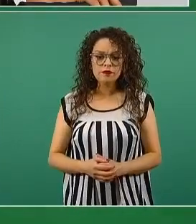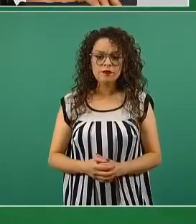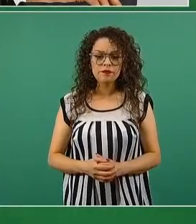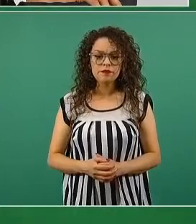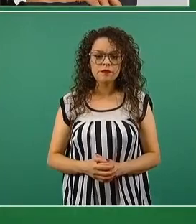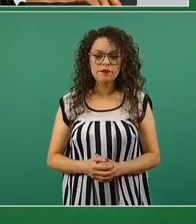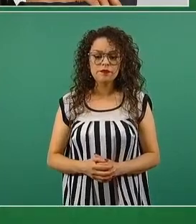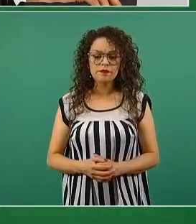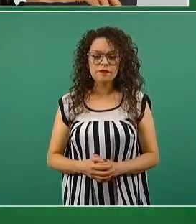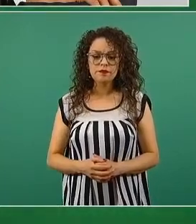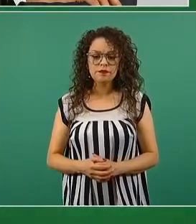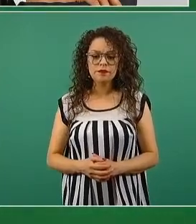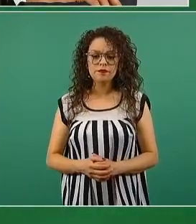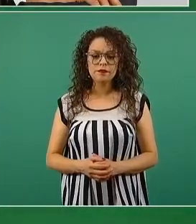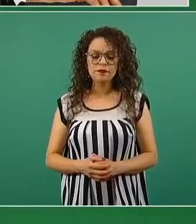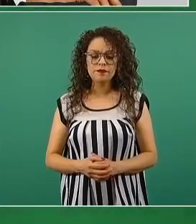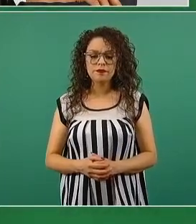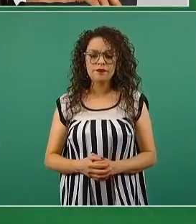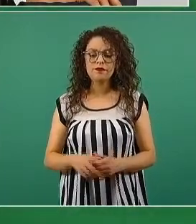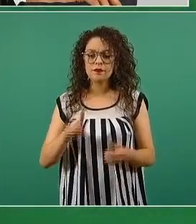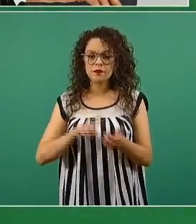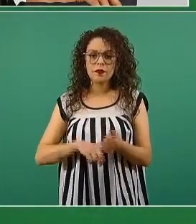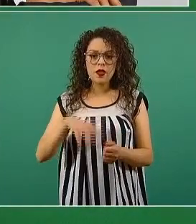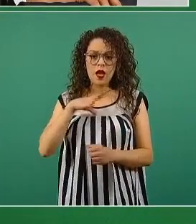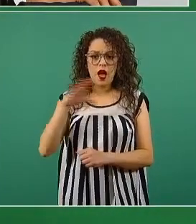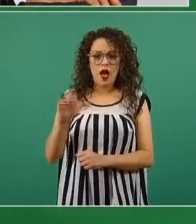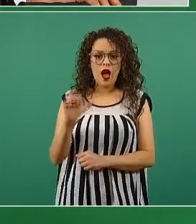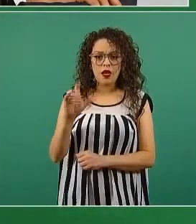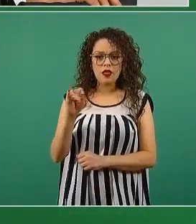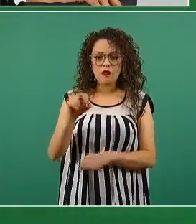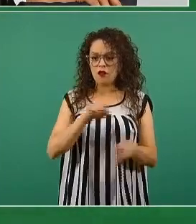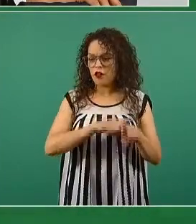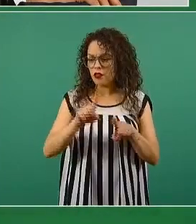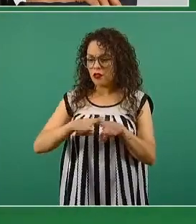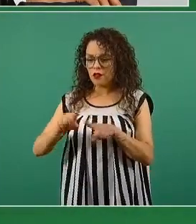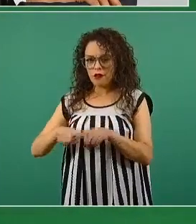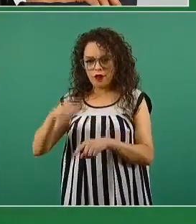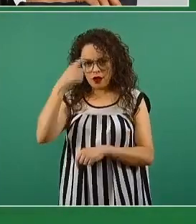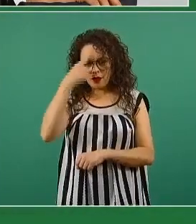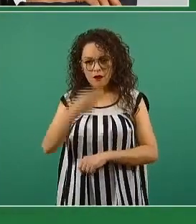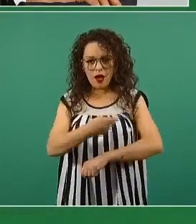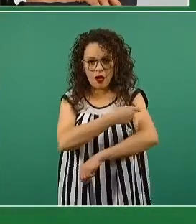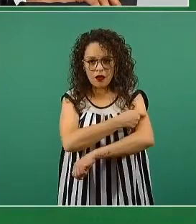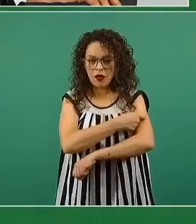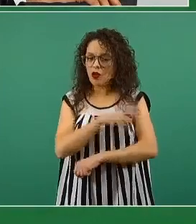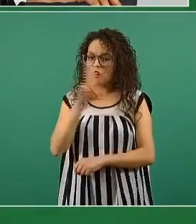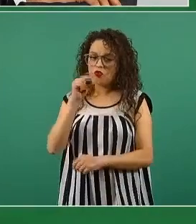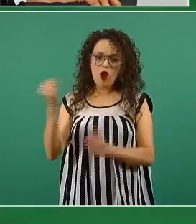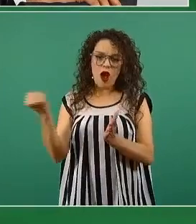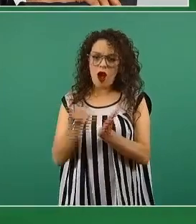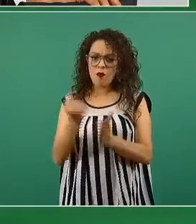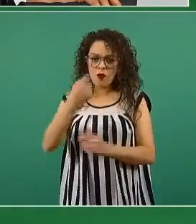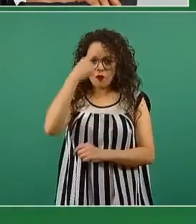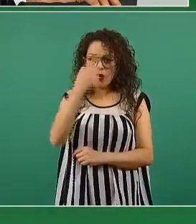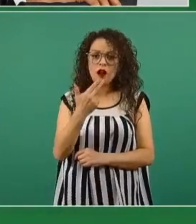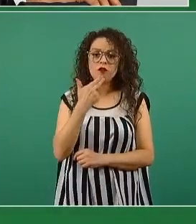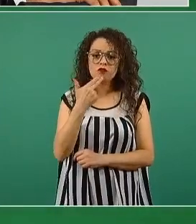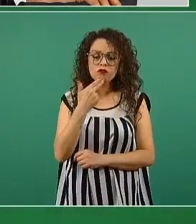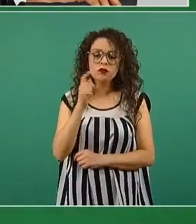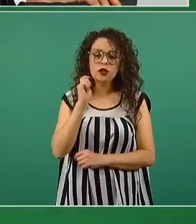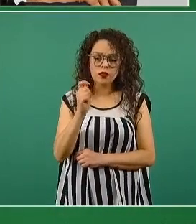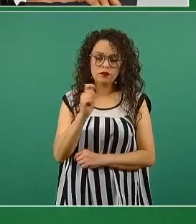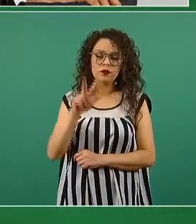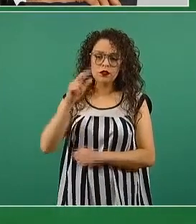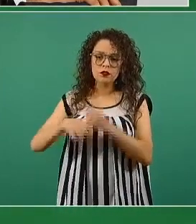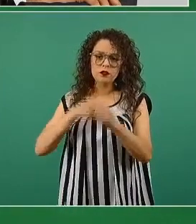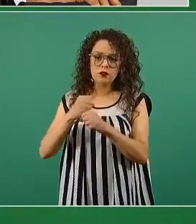nuestras plataformas vacunales que tenemos activas no están aprobadas en México para su aplicación en menores de